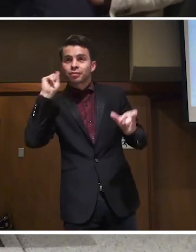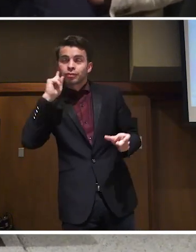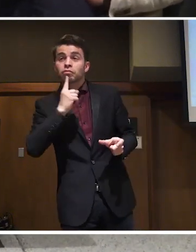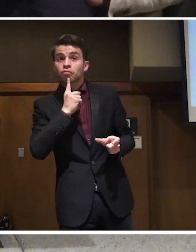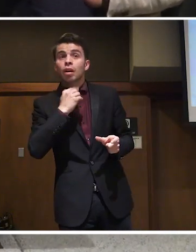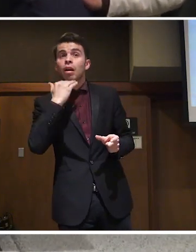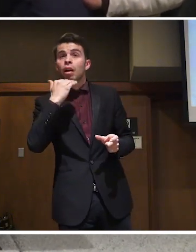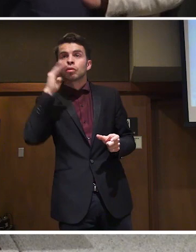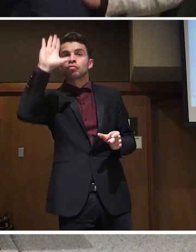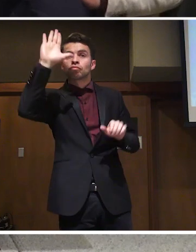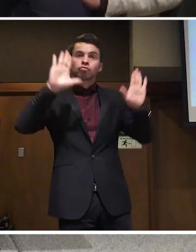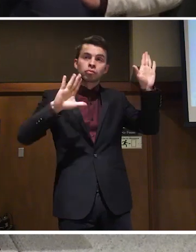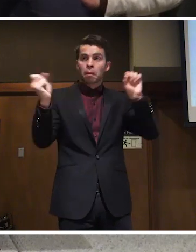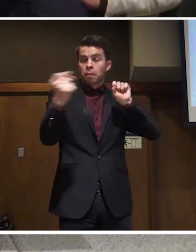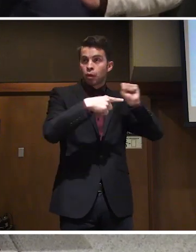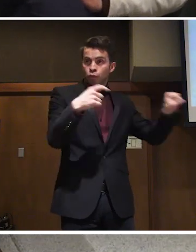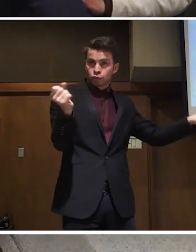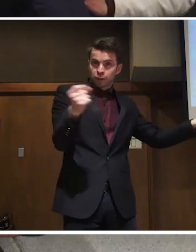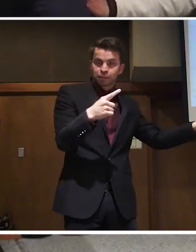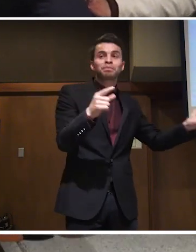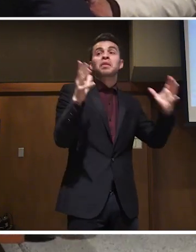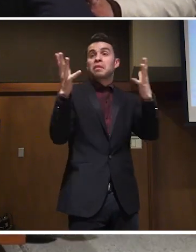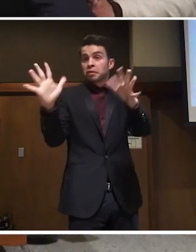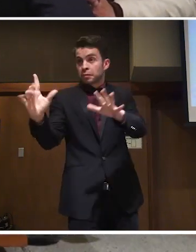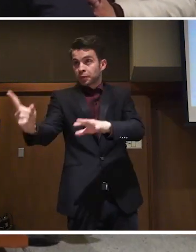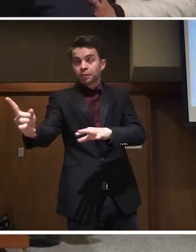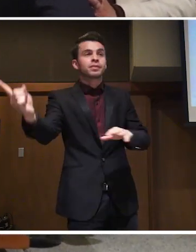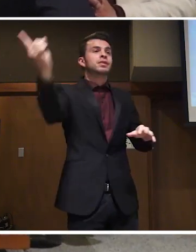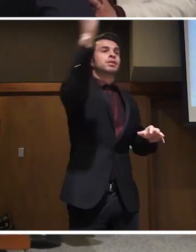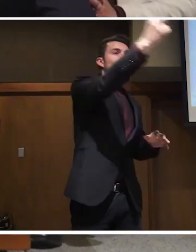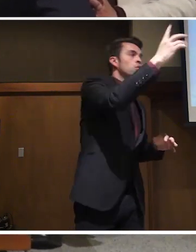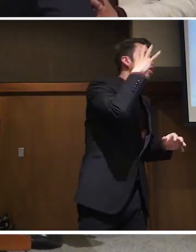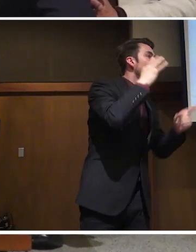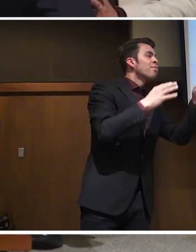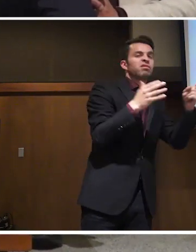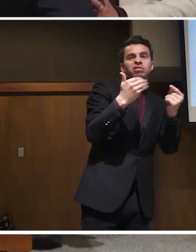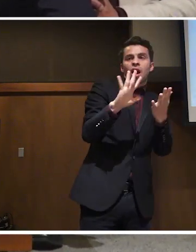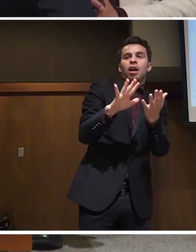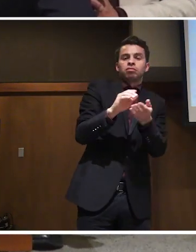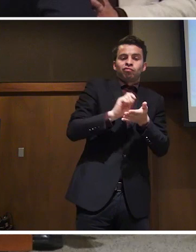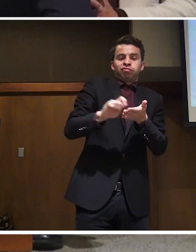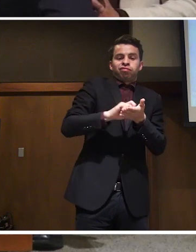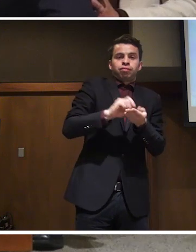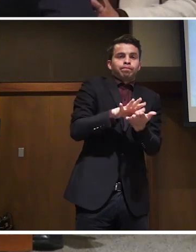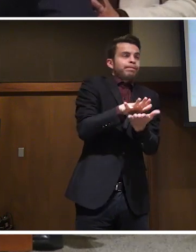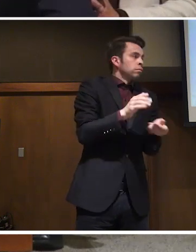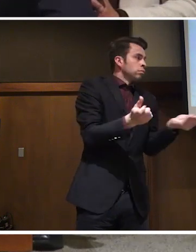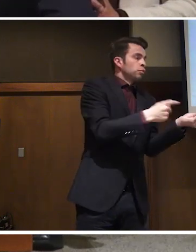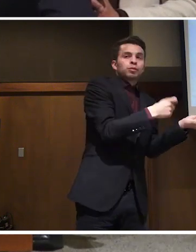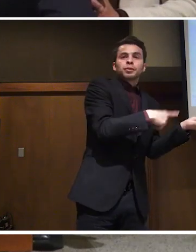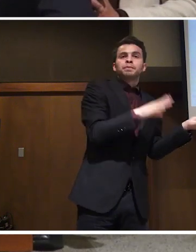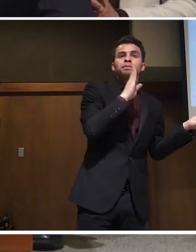sordas inicialmente y las personas oyentes, pues Sergio tiene las preguntas por escrito. Entonces creo que